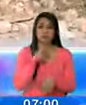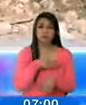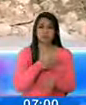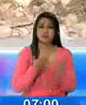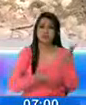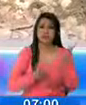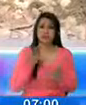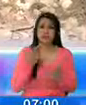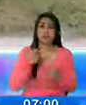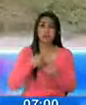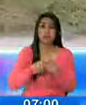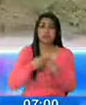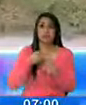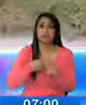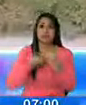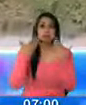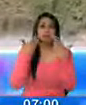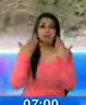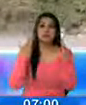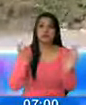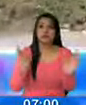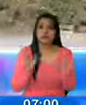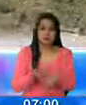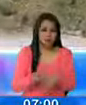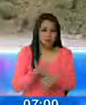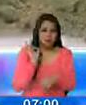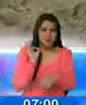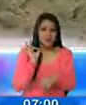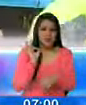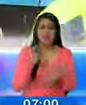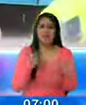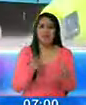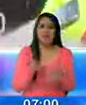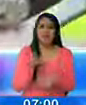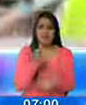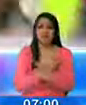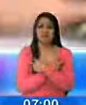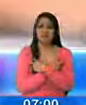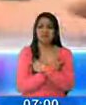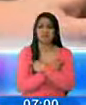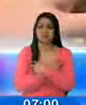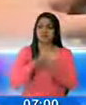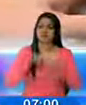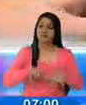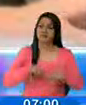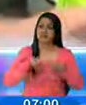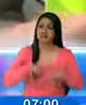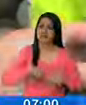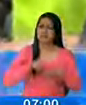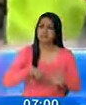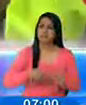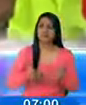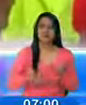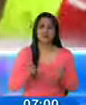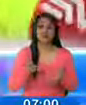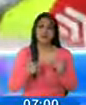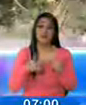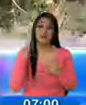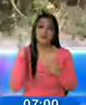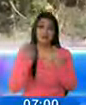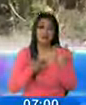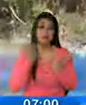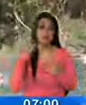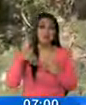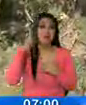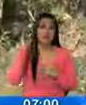por varios meses. Prácticamente encontraron el cuerpo en osamentas. ¿Unos 6 meses más aproximadamente? Incluso me atrevería a decir hasta qué más.